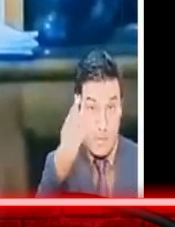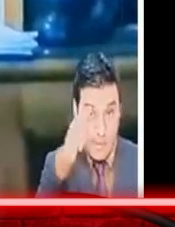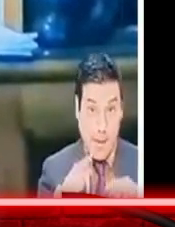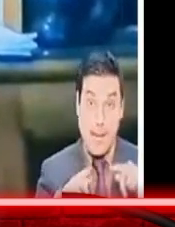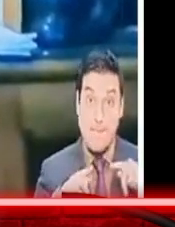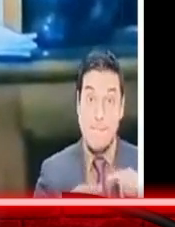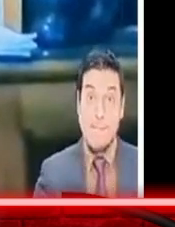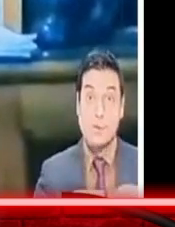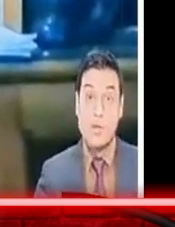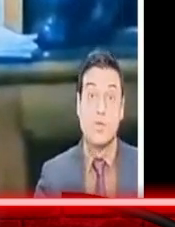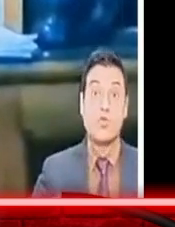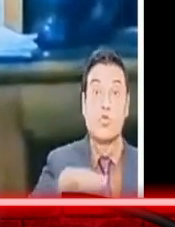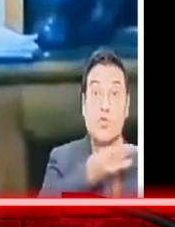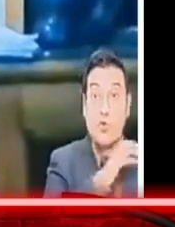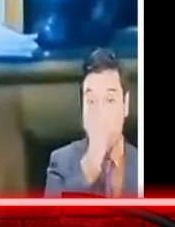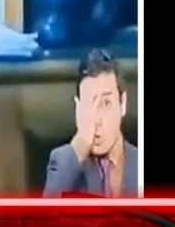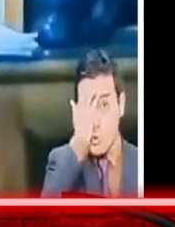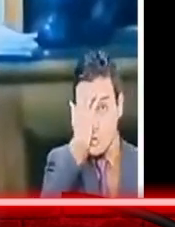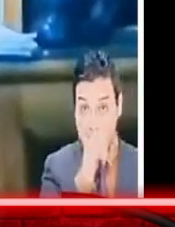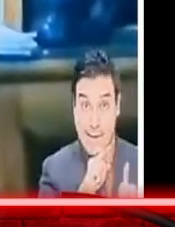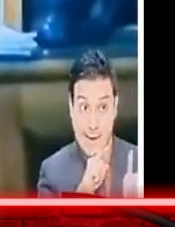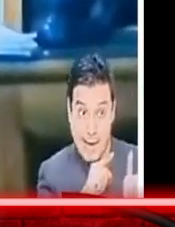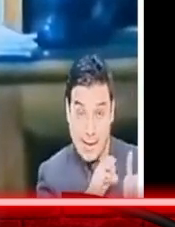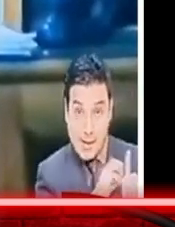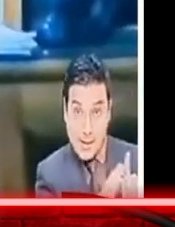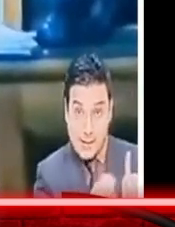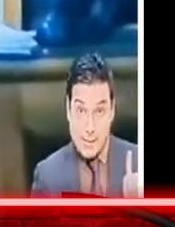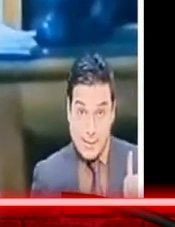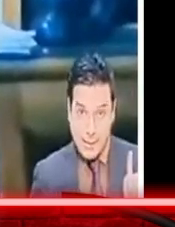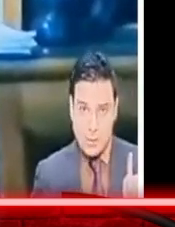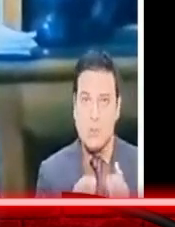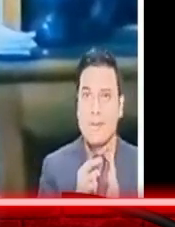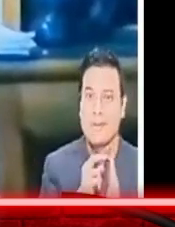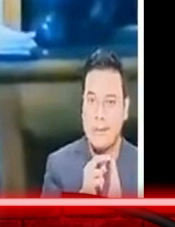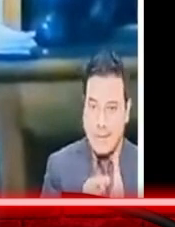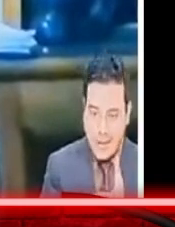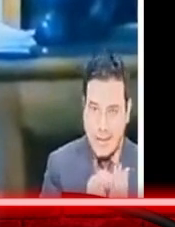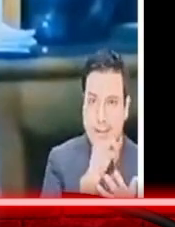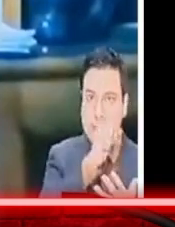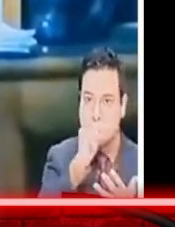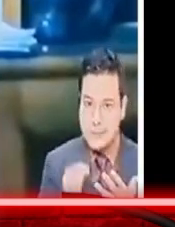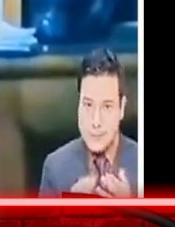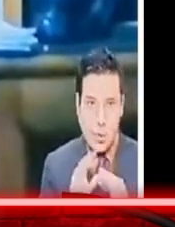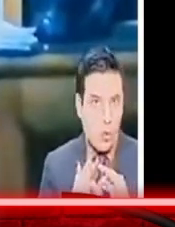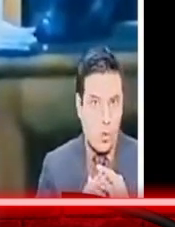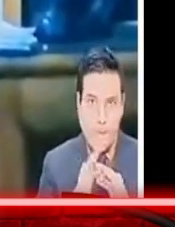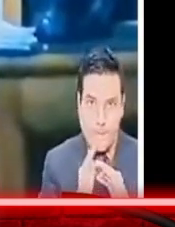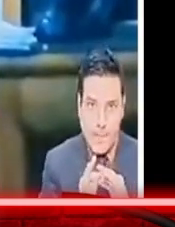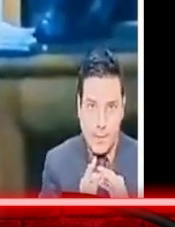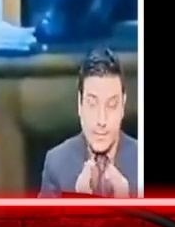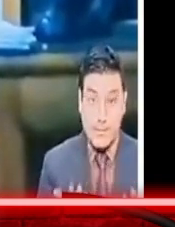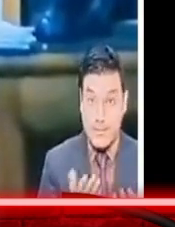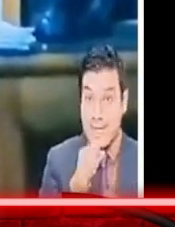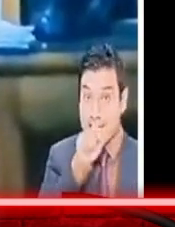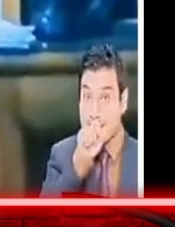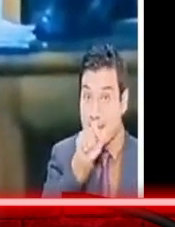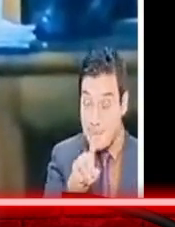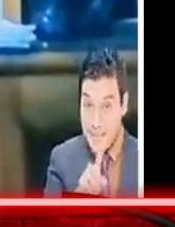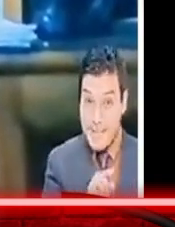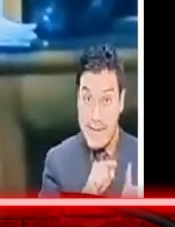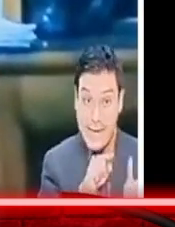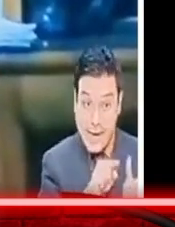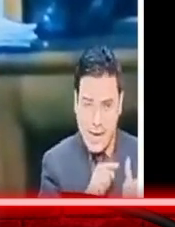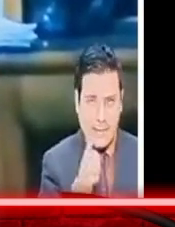conocer que quienes aspiran a cualquier cargo electivo cumplan con todos los requisitos de elegibilidad, pero además que se conducen en